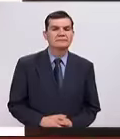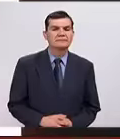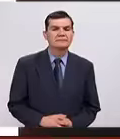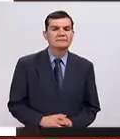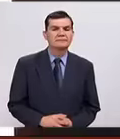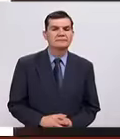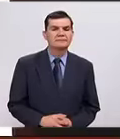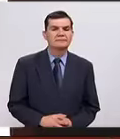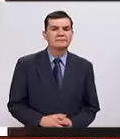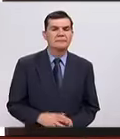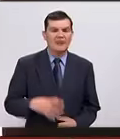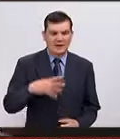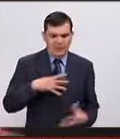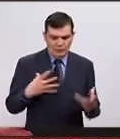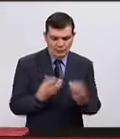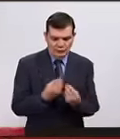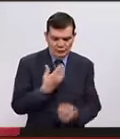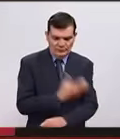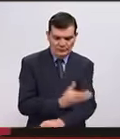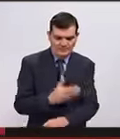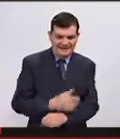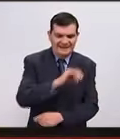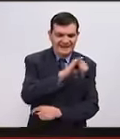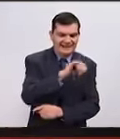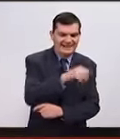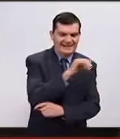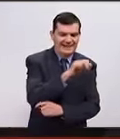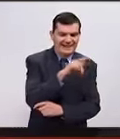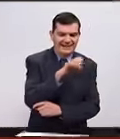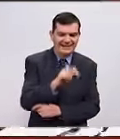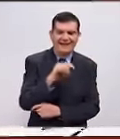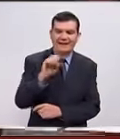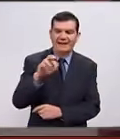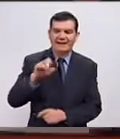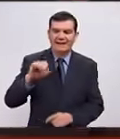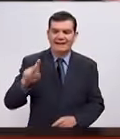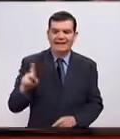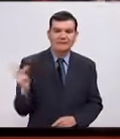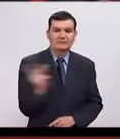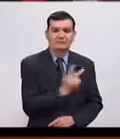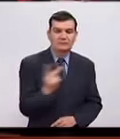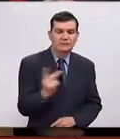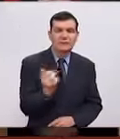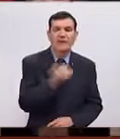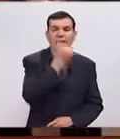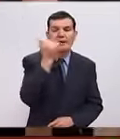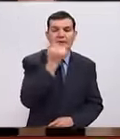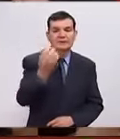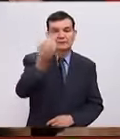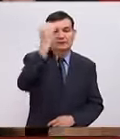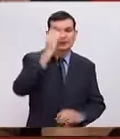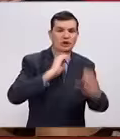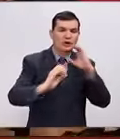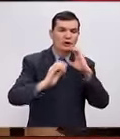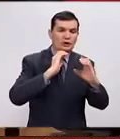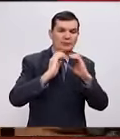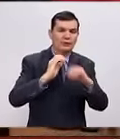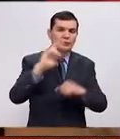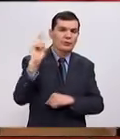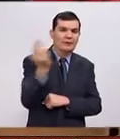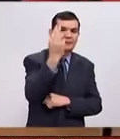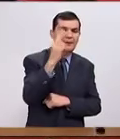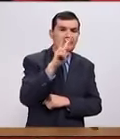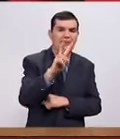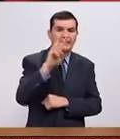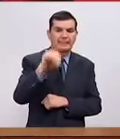día están con nosotros Janet soliz y Eric moncayo ellos son alumnos de ciencias de la comunicación en la Universidad